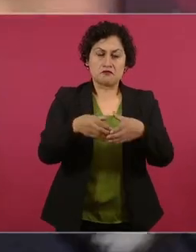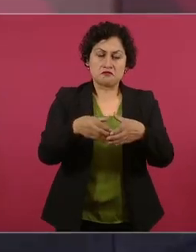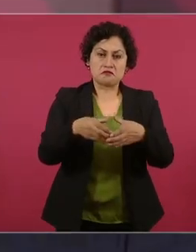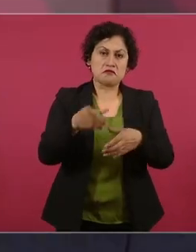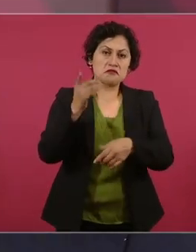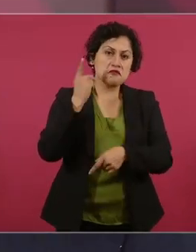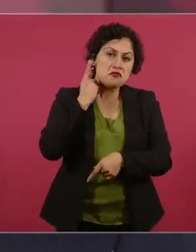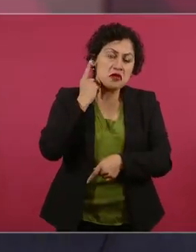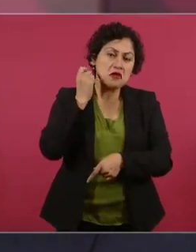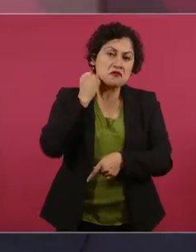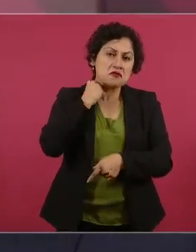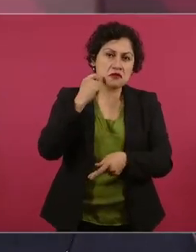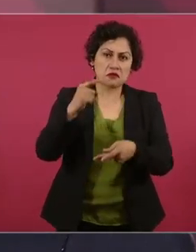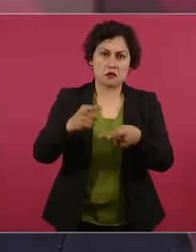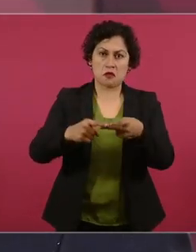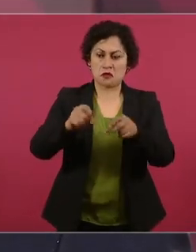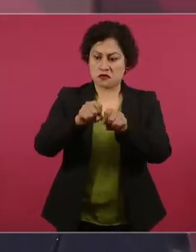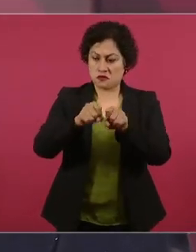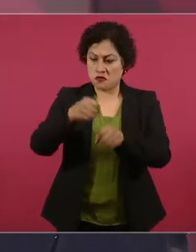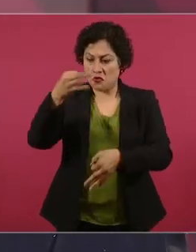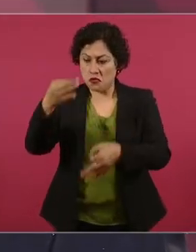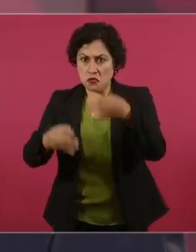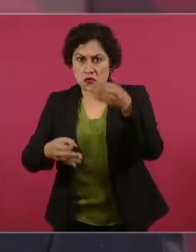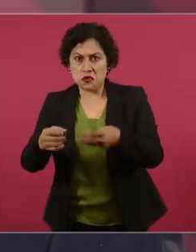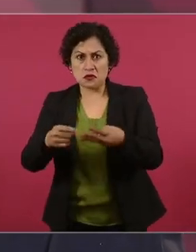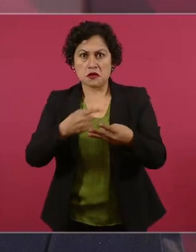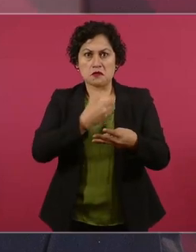toda una simulación?